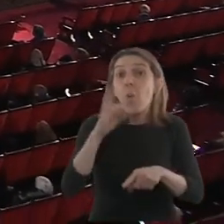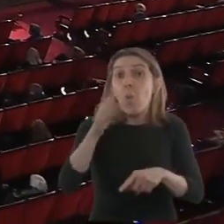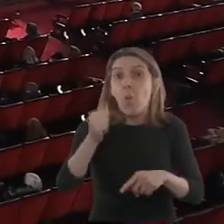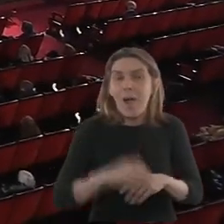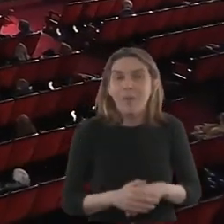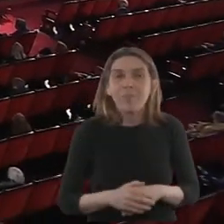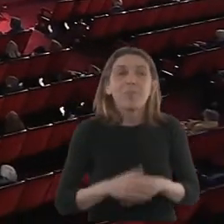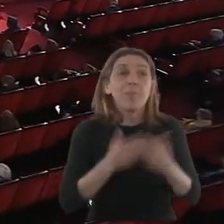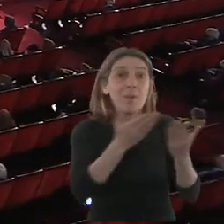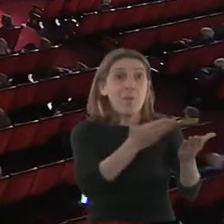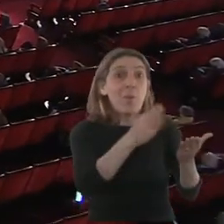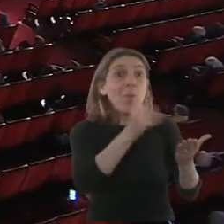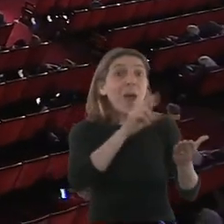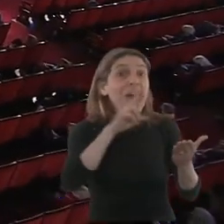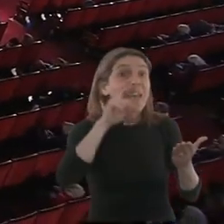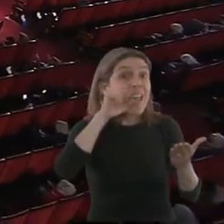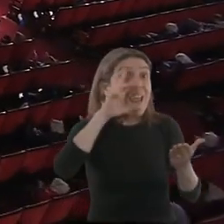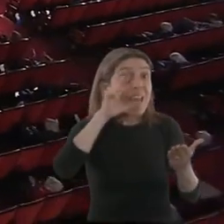Aires. Barbieri.